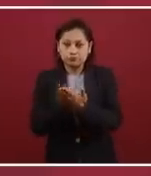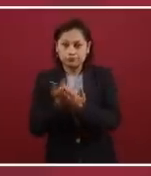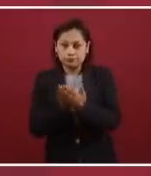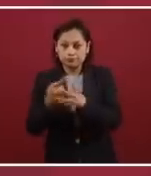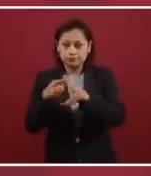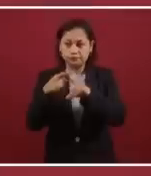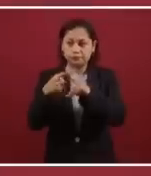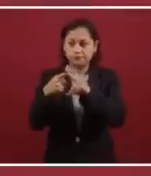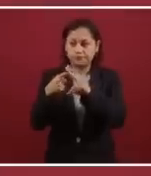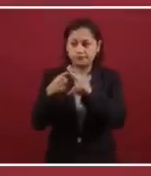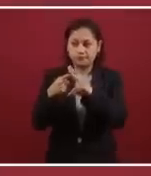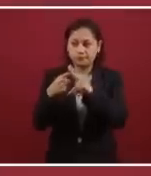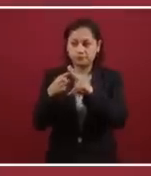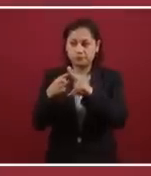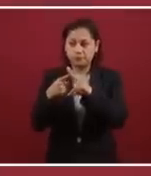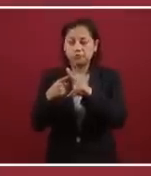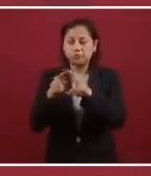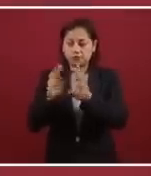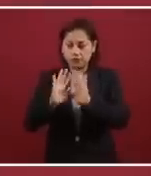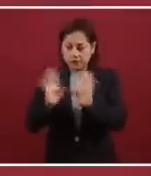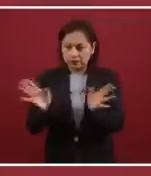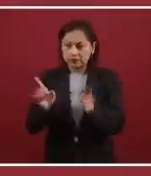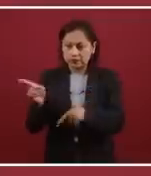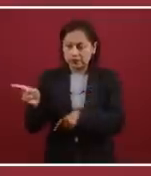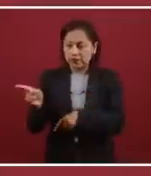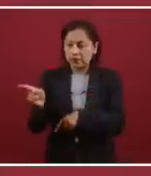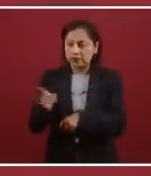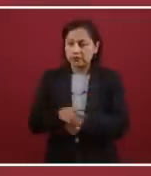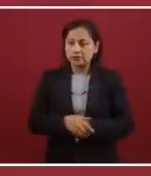ya ha presentado casos